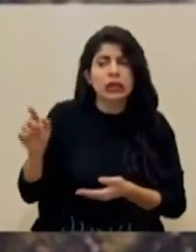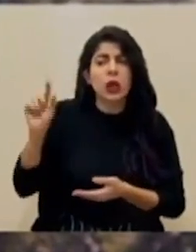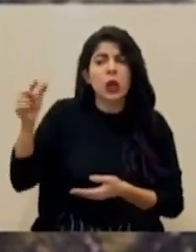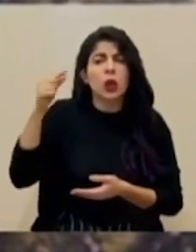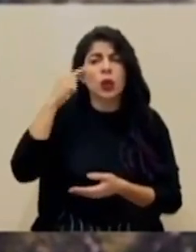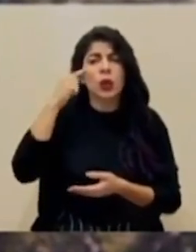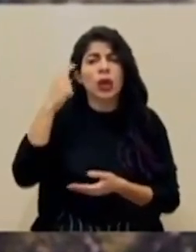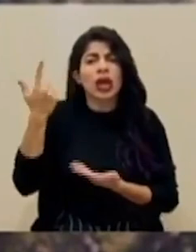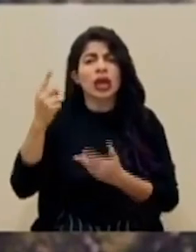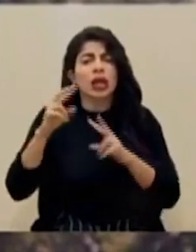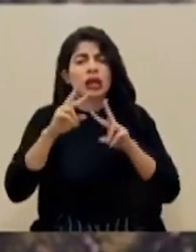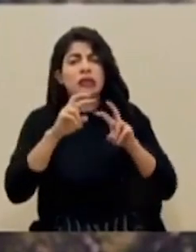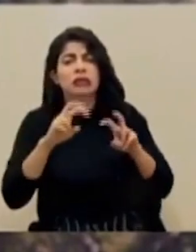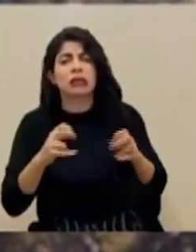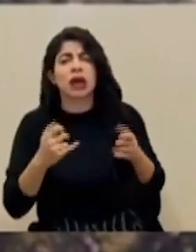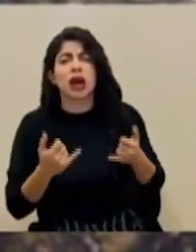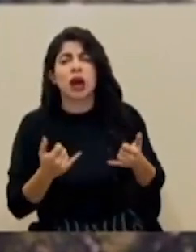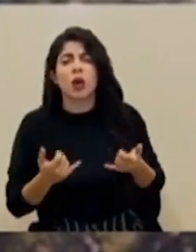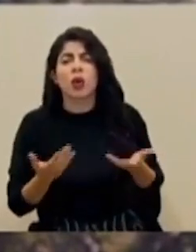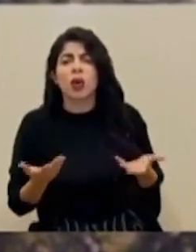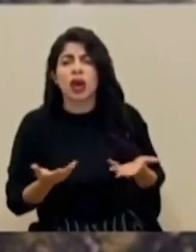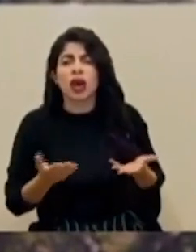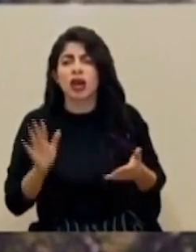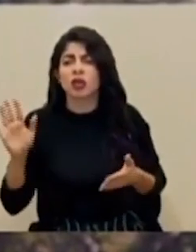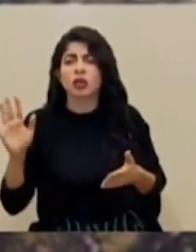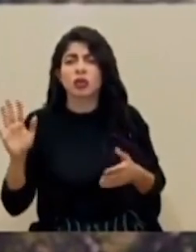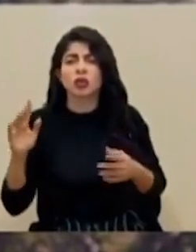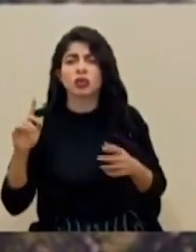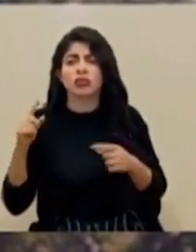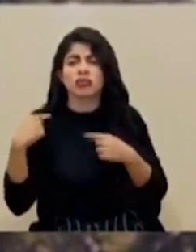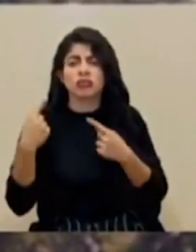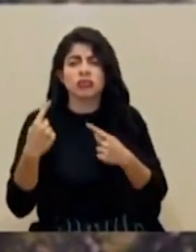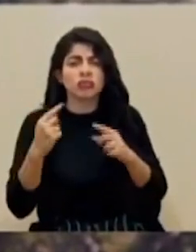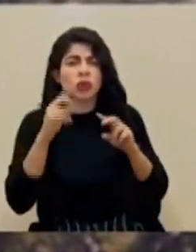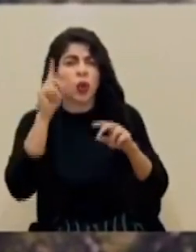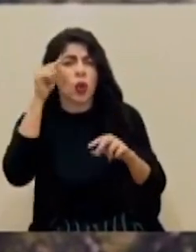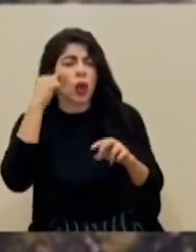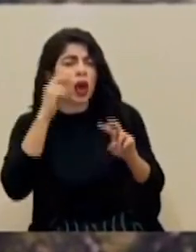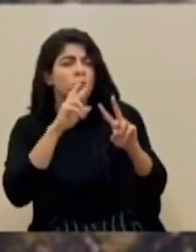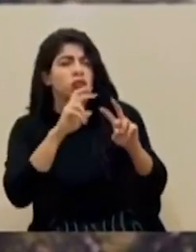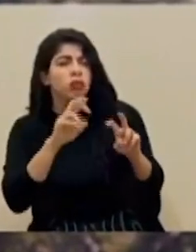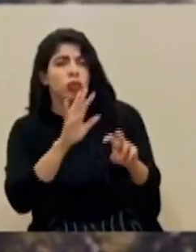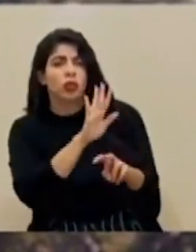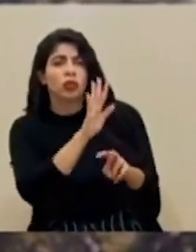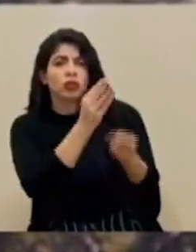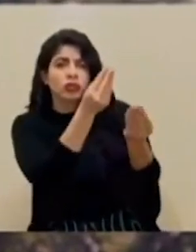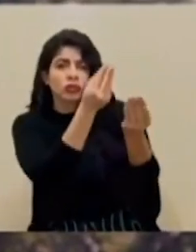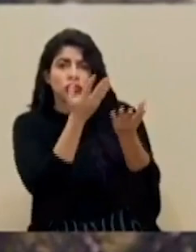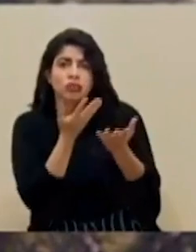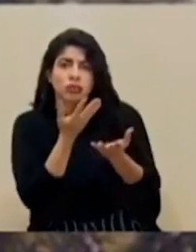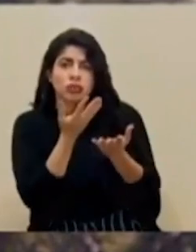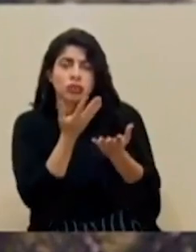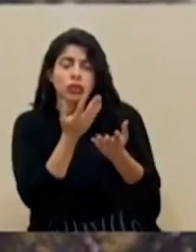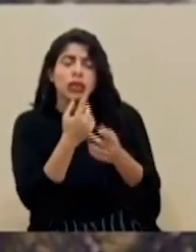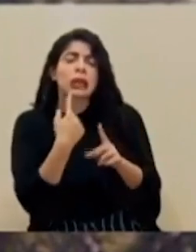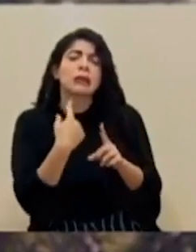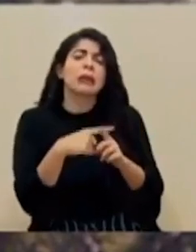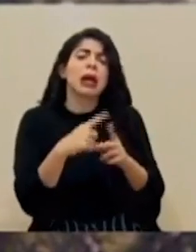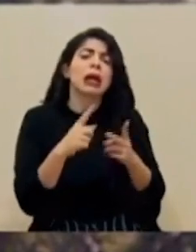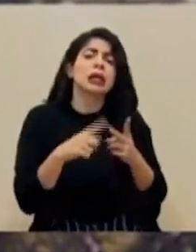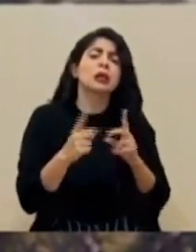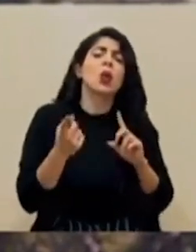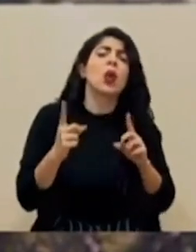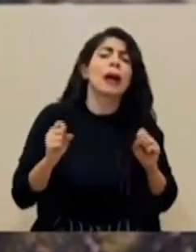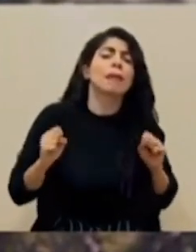respecto? ¿Cuál ha sido el análisis que hacen ustedes ante este anuncio? ¿Y cuál es el